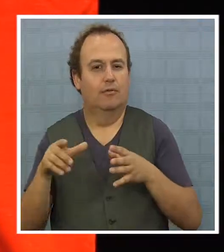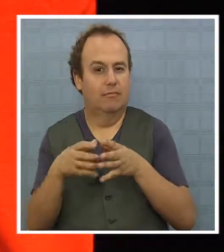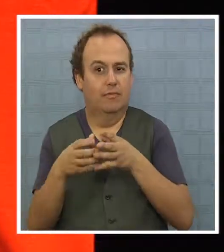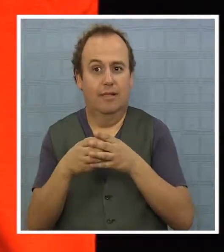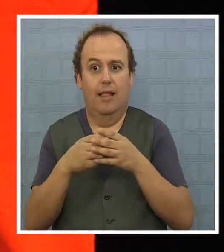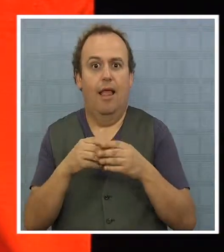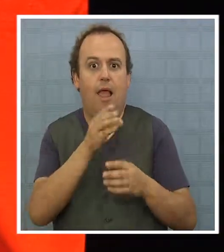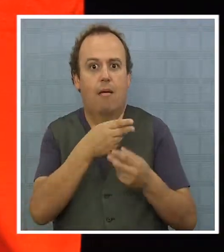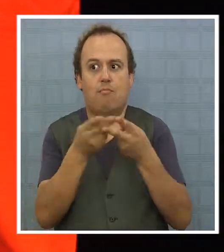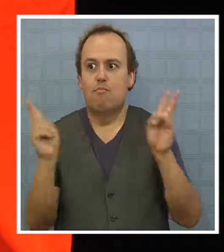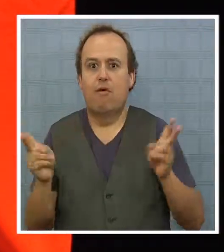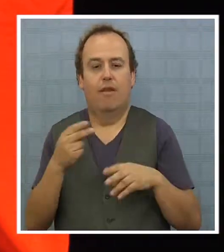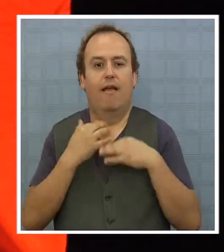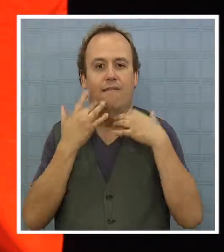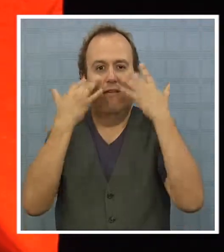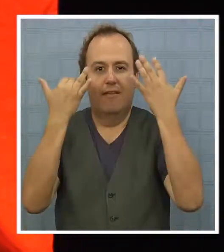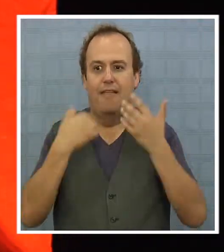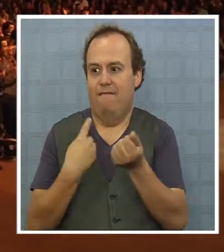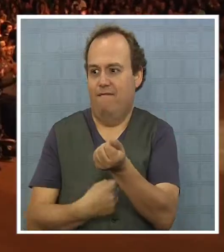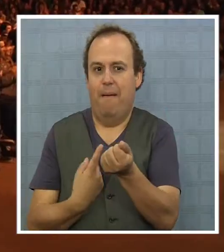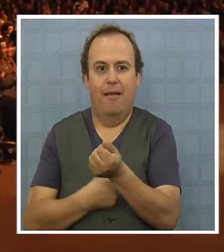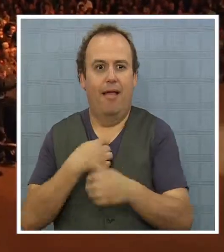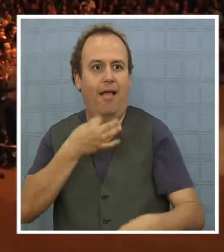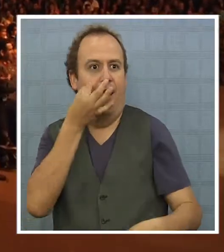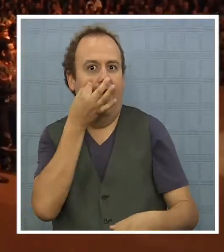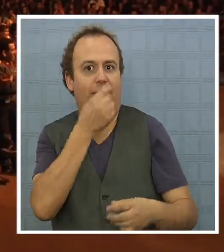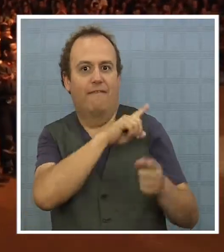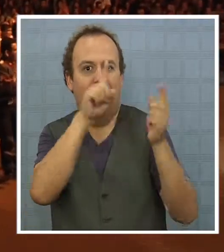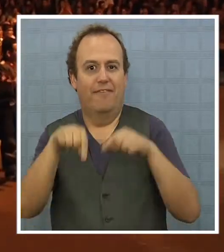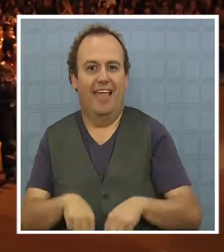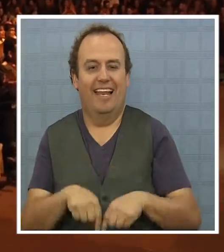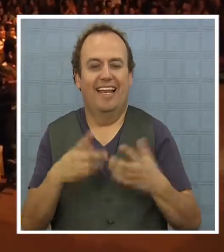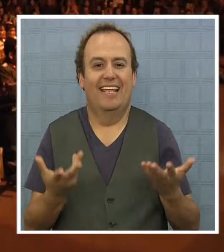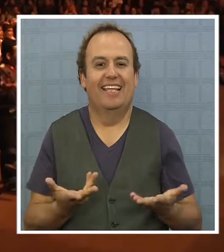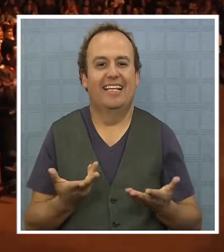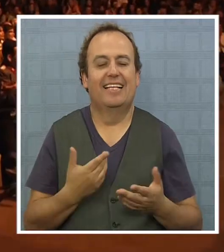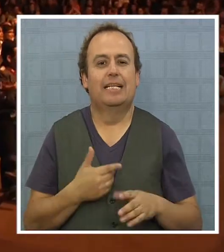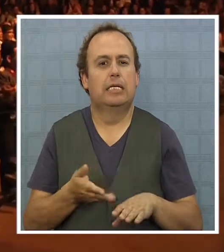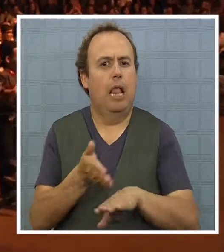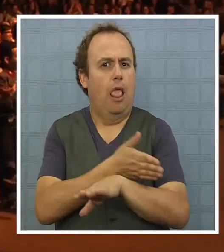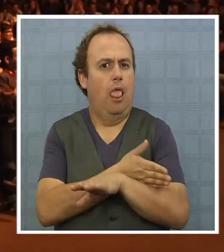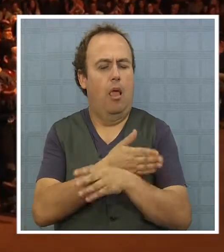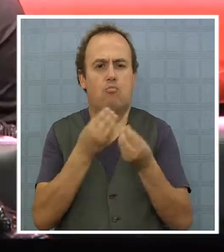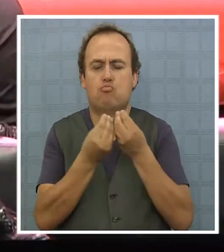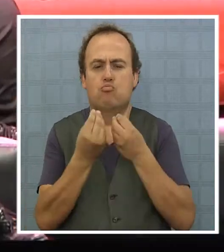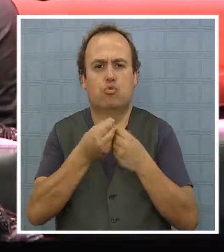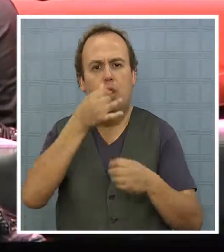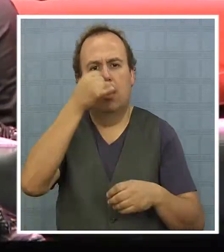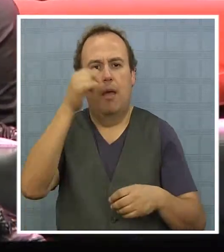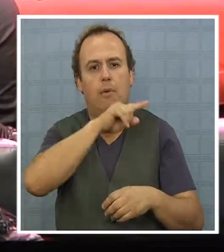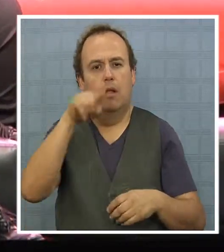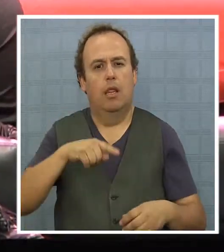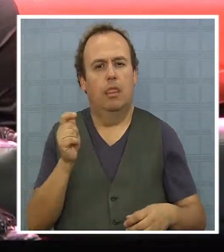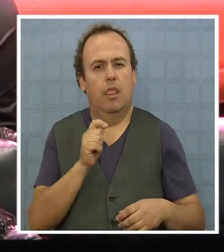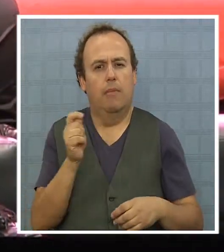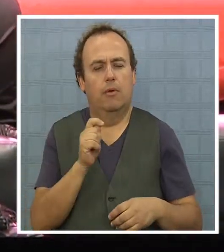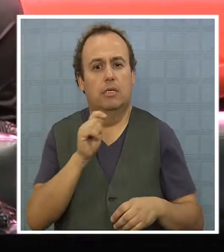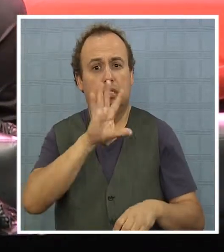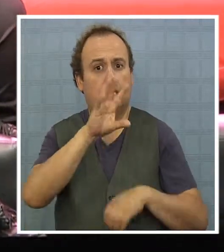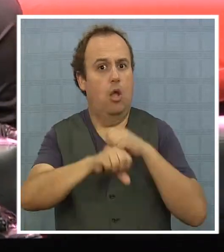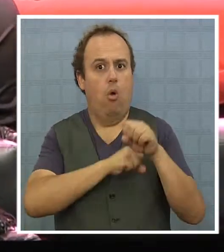el público y la familia de Godoy volver a verlo por estos lados, que no se presentaba con algún trabajo en Tarapacá hace